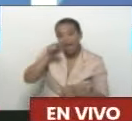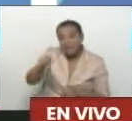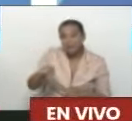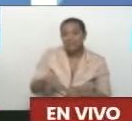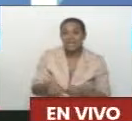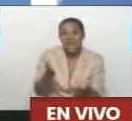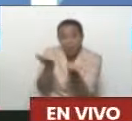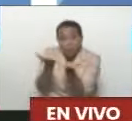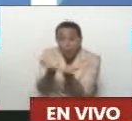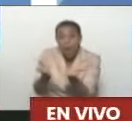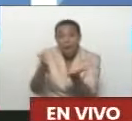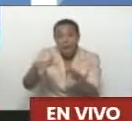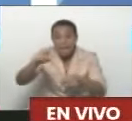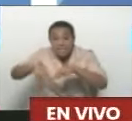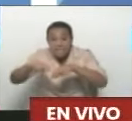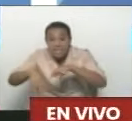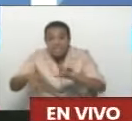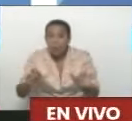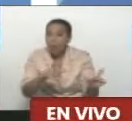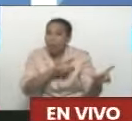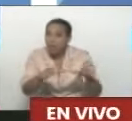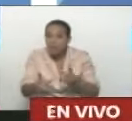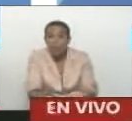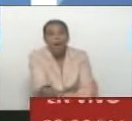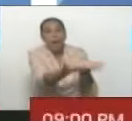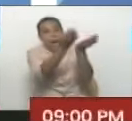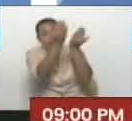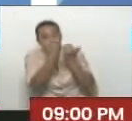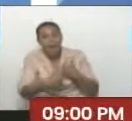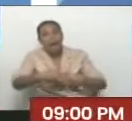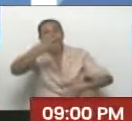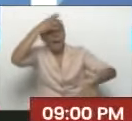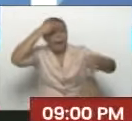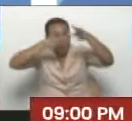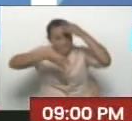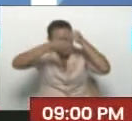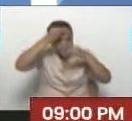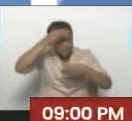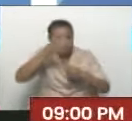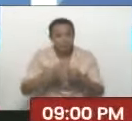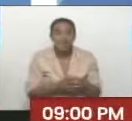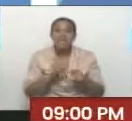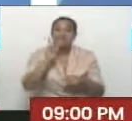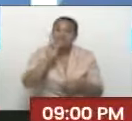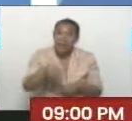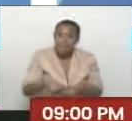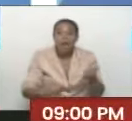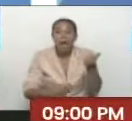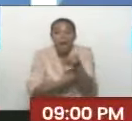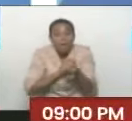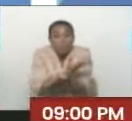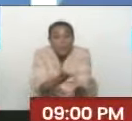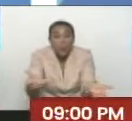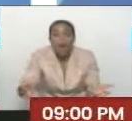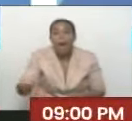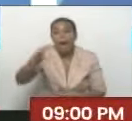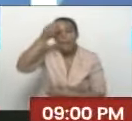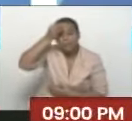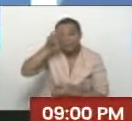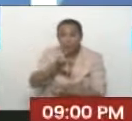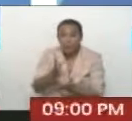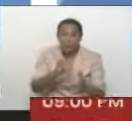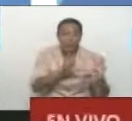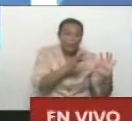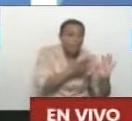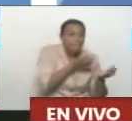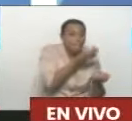Y la escuela, el liceo, debe estar preparado para aprender y también para aportar sus enseñanzas. ¿Se dan